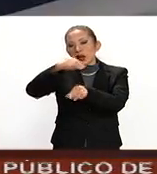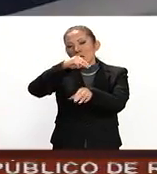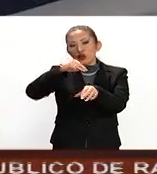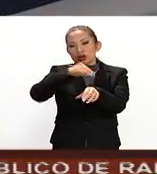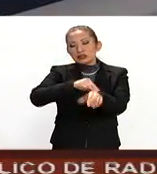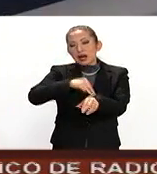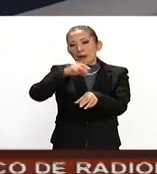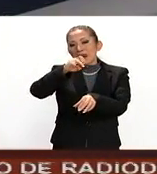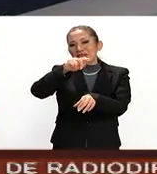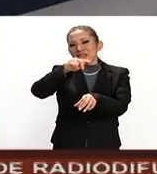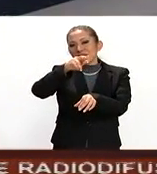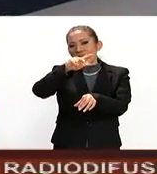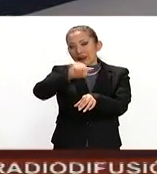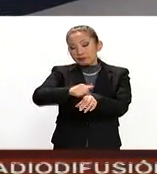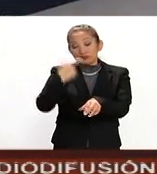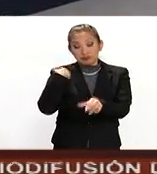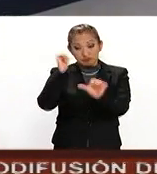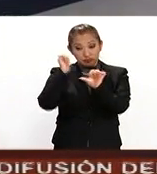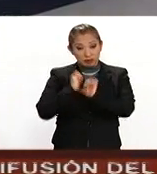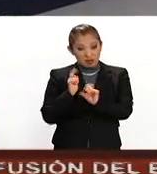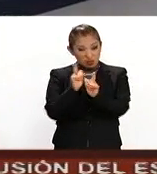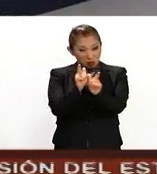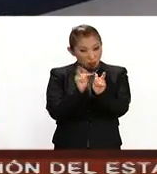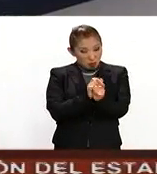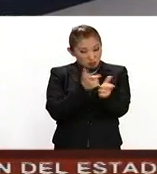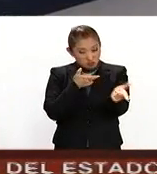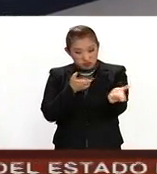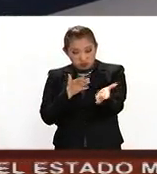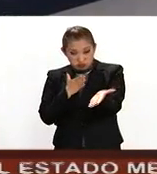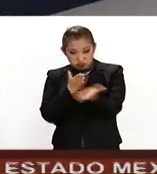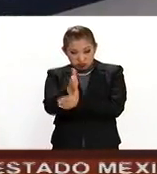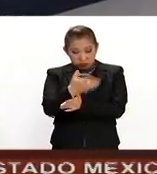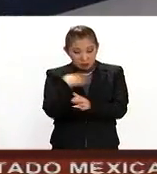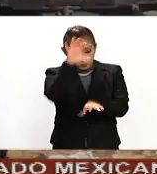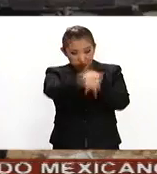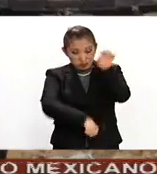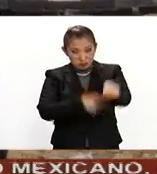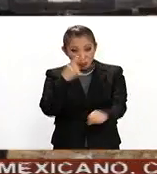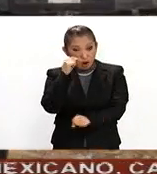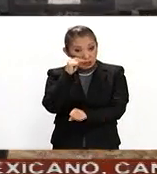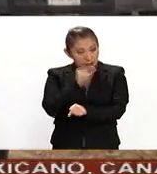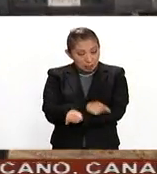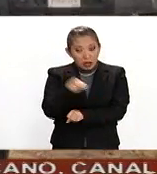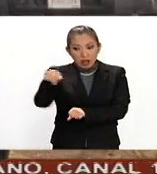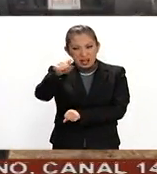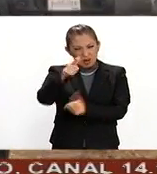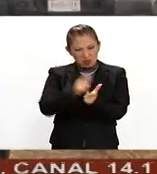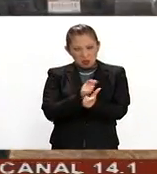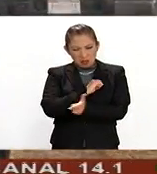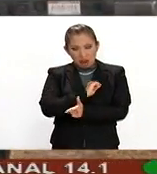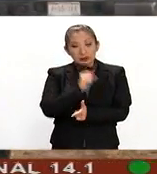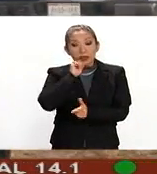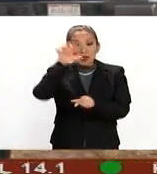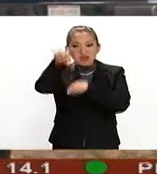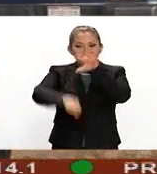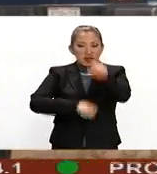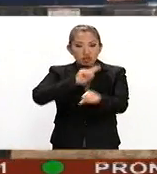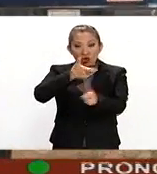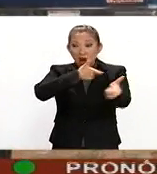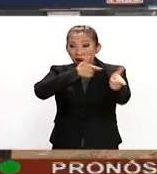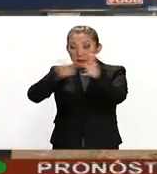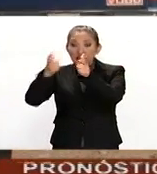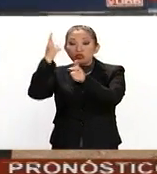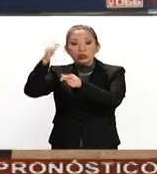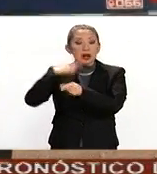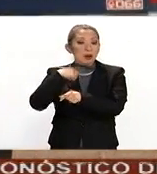municipio de Madera. Un comando armado irrumpió en la comandancia y se llevó a los oficiales. Los delincuentes también se llevaron todas las armas y